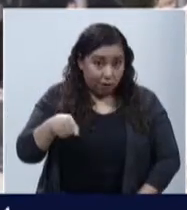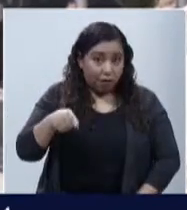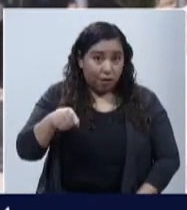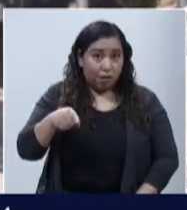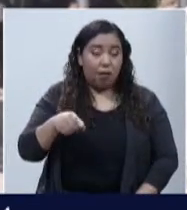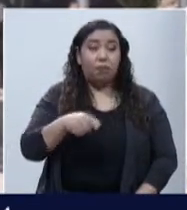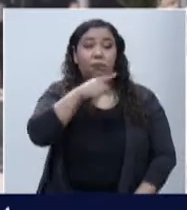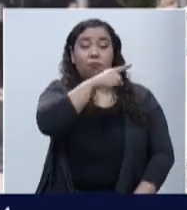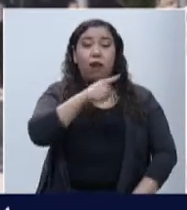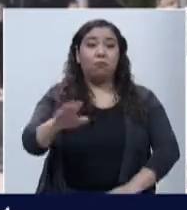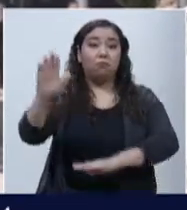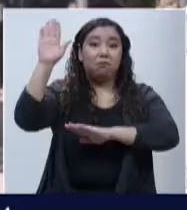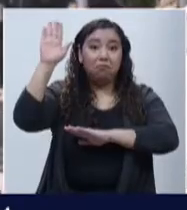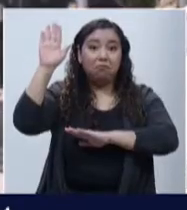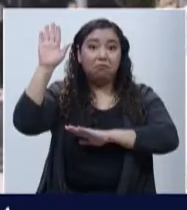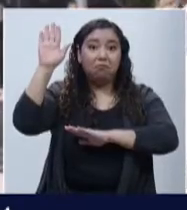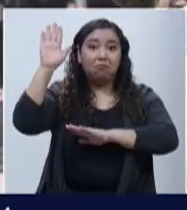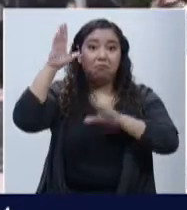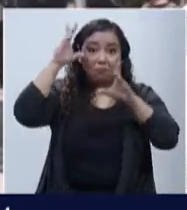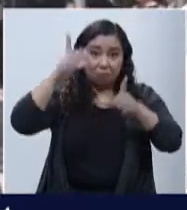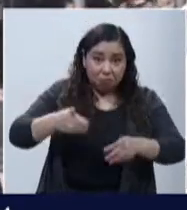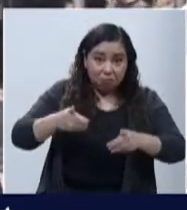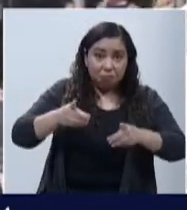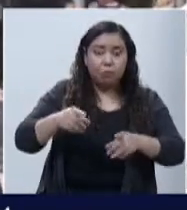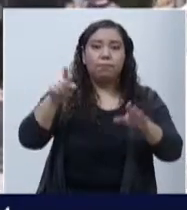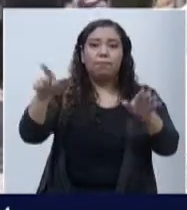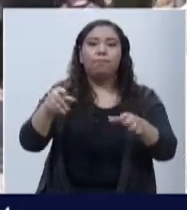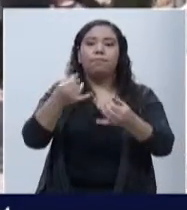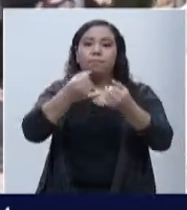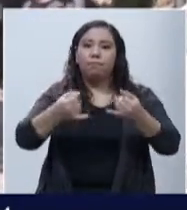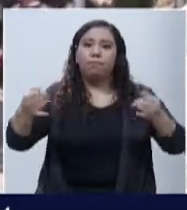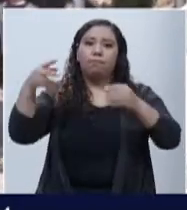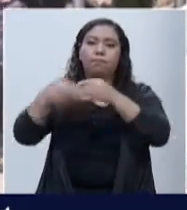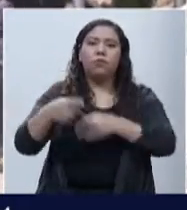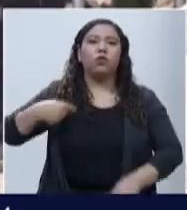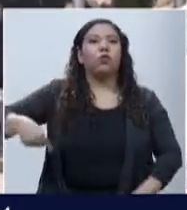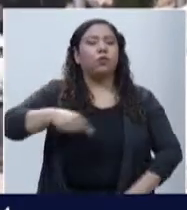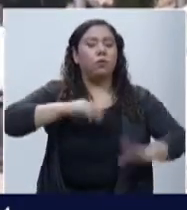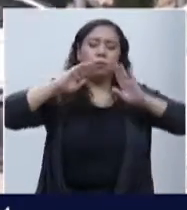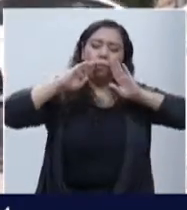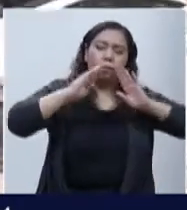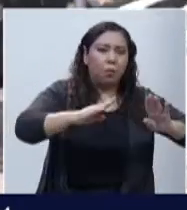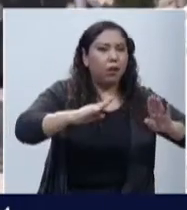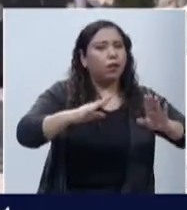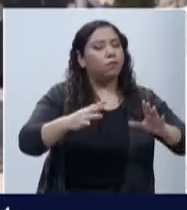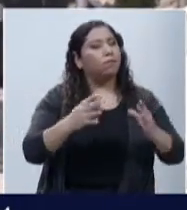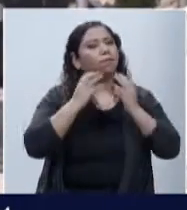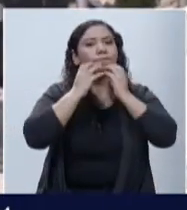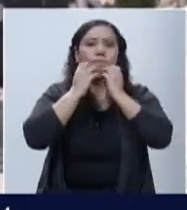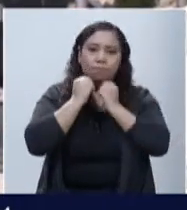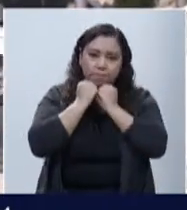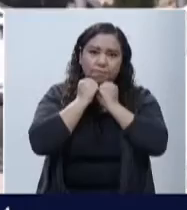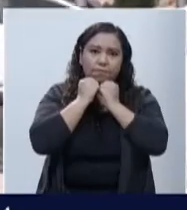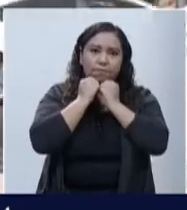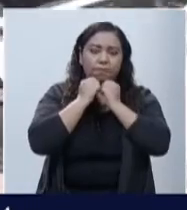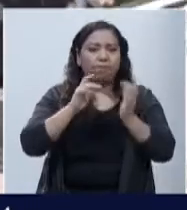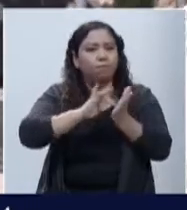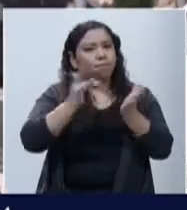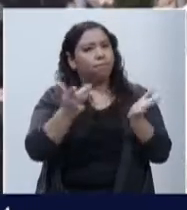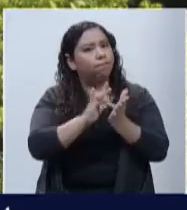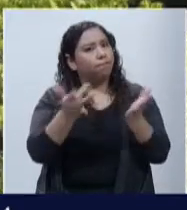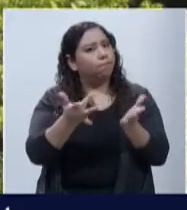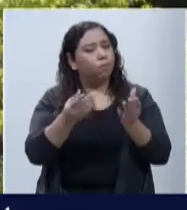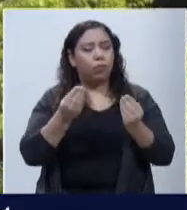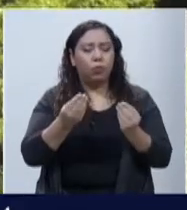cumplir con decisión de abrir una embajada nosotros lo bendecimos por eso lo apreciamos por eso y lo agradecemos profundamente